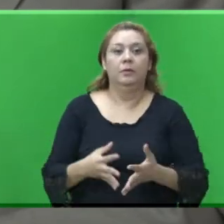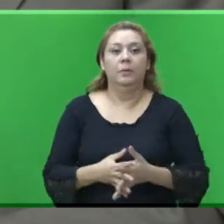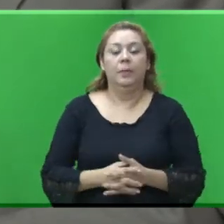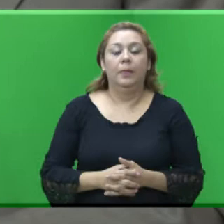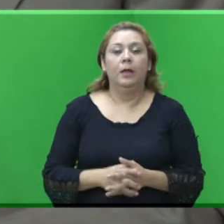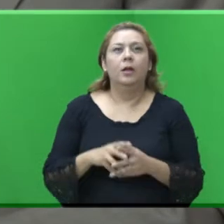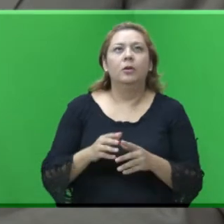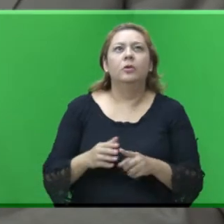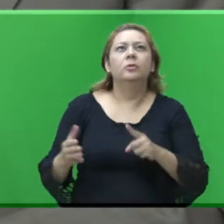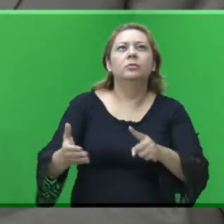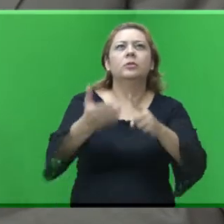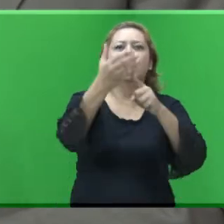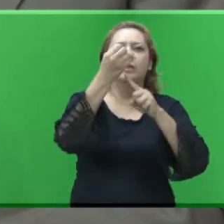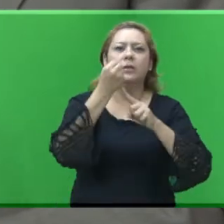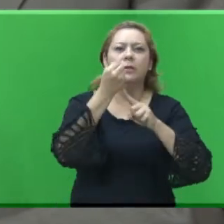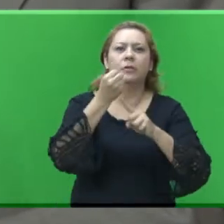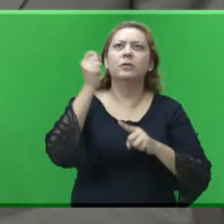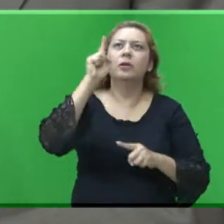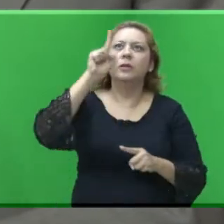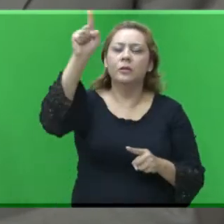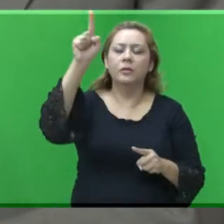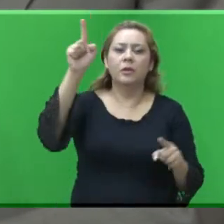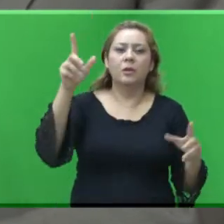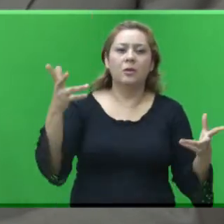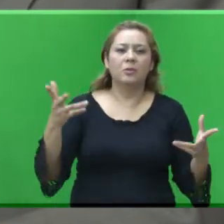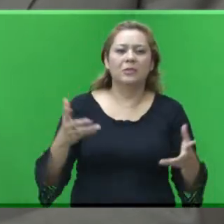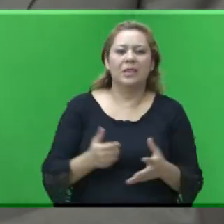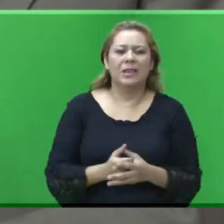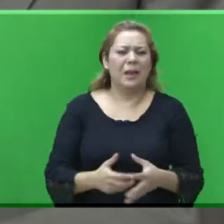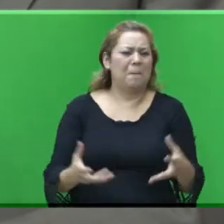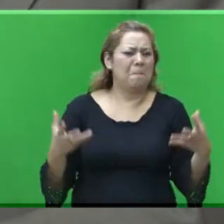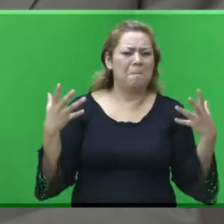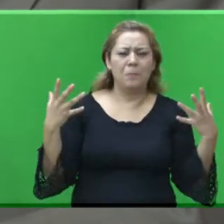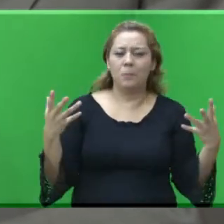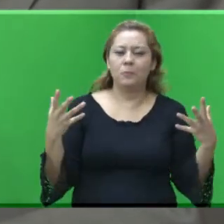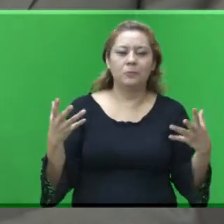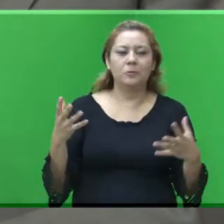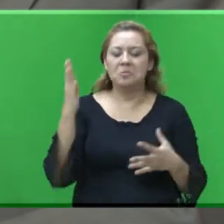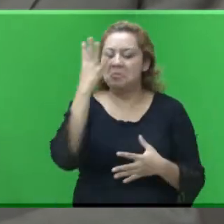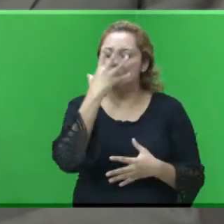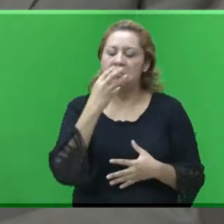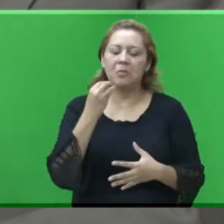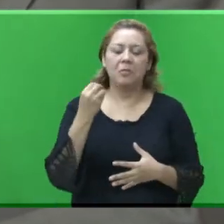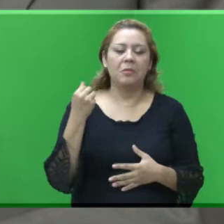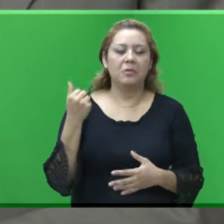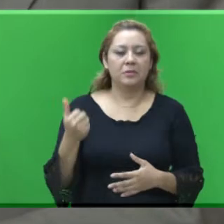pueblo. Los proyectos de Dios para su pueblo eran magníficos,